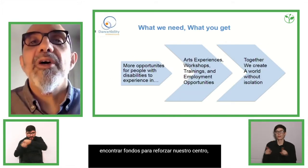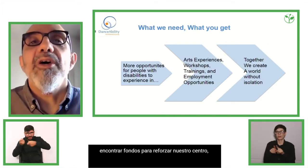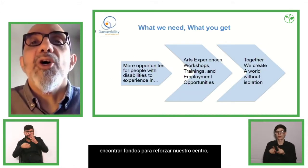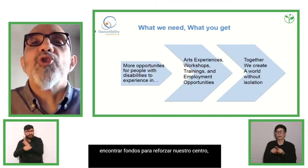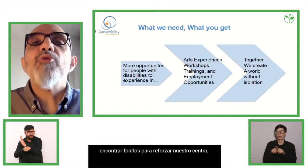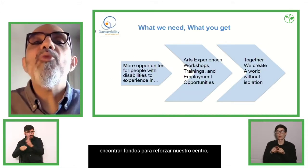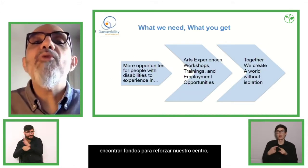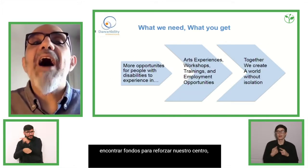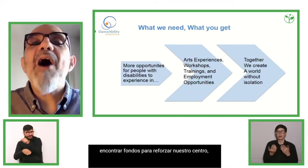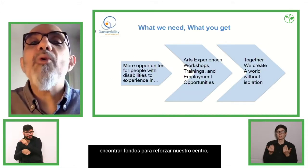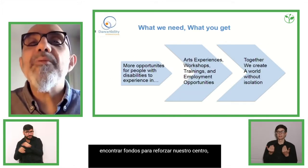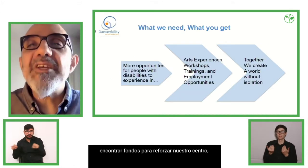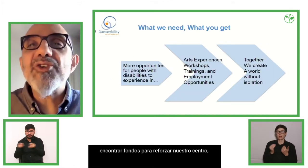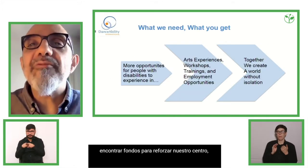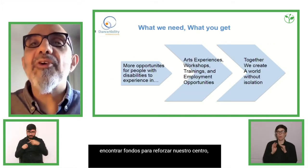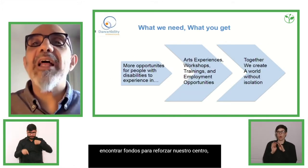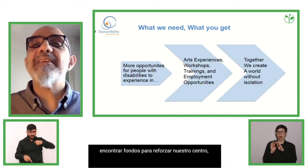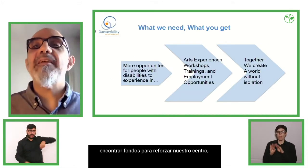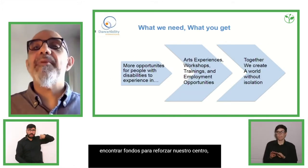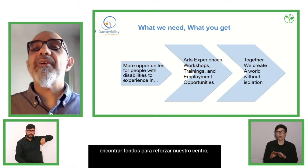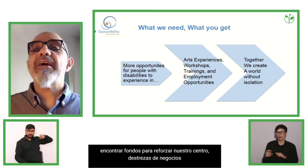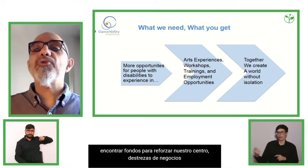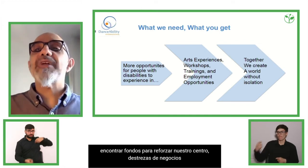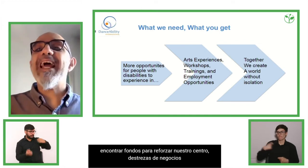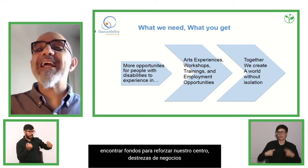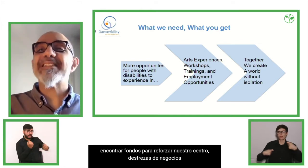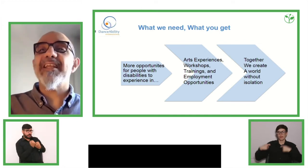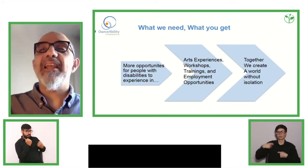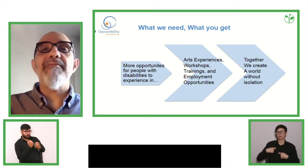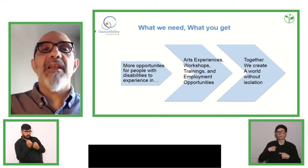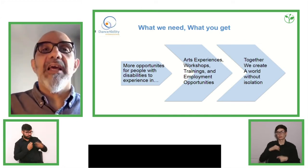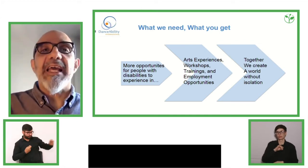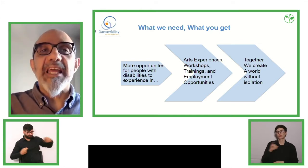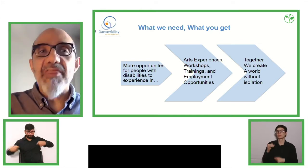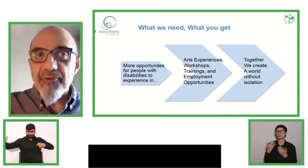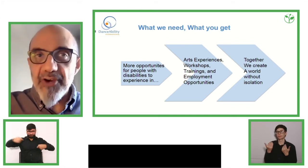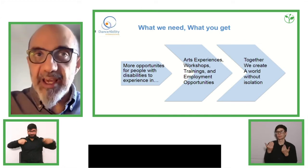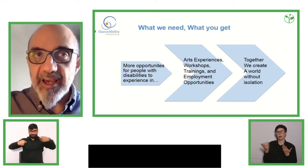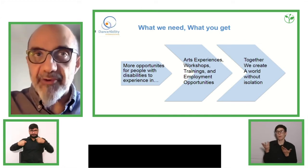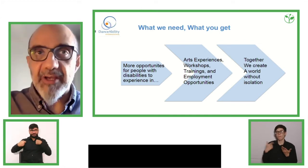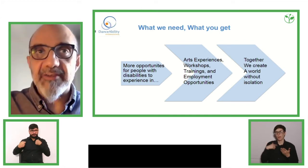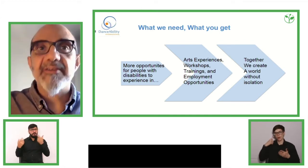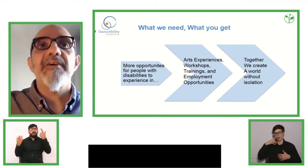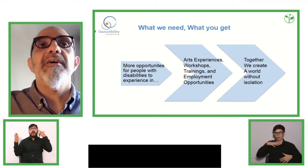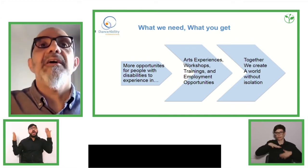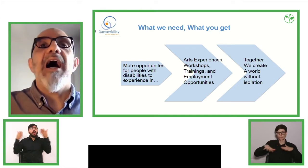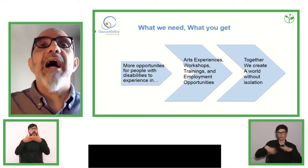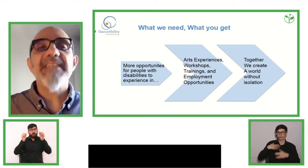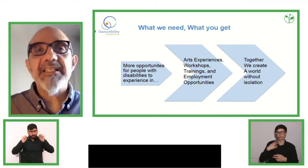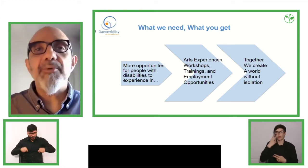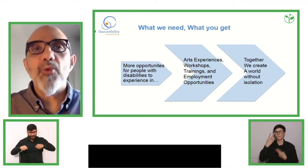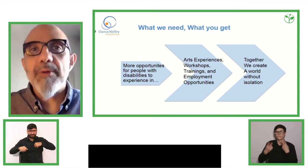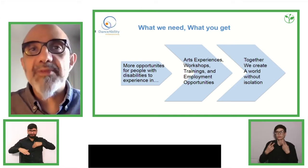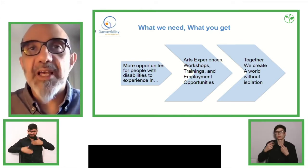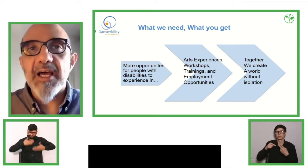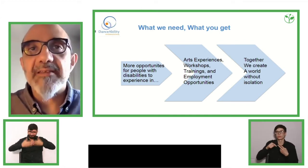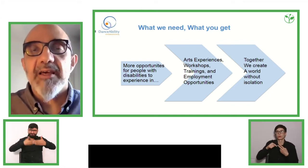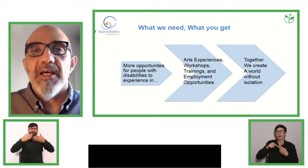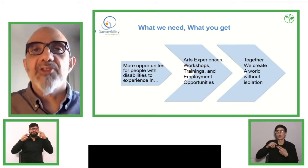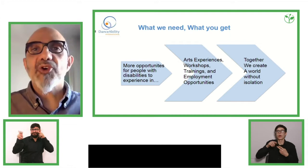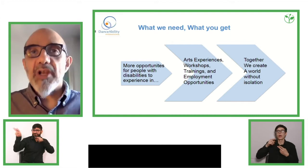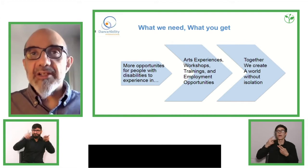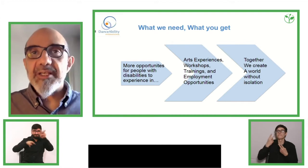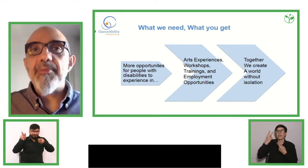Necesitamos apoyo y financiamiento para poder mover nuestra visión en Latinoamérica al próximo nivel en tres